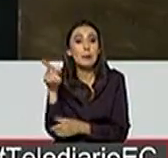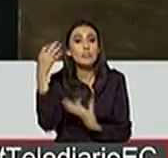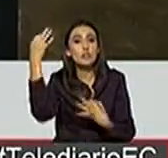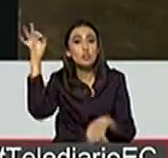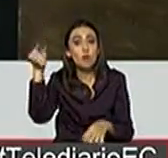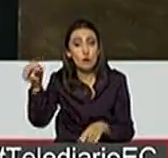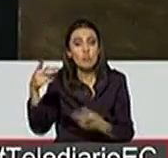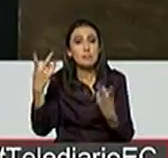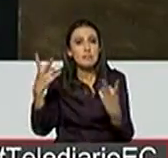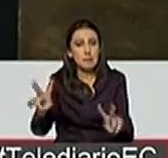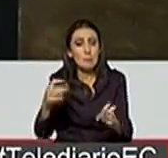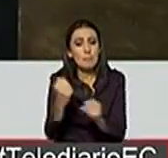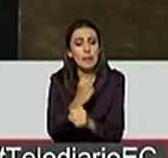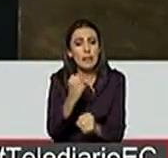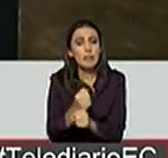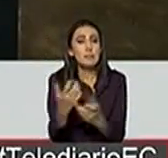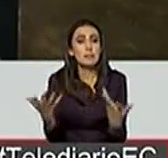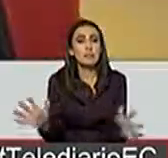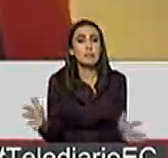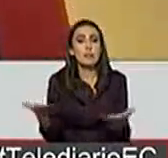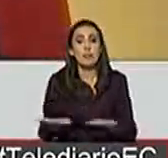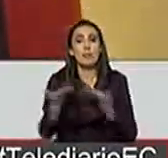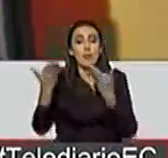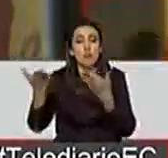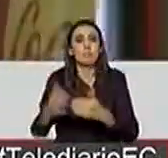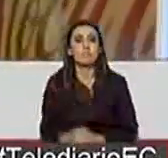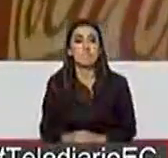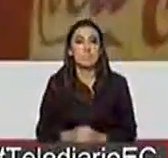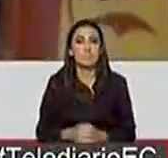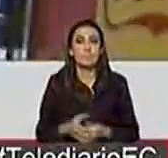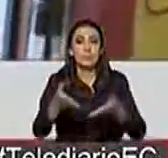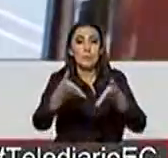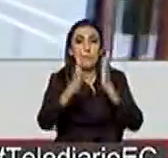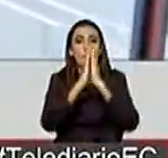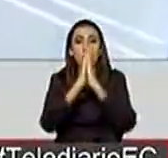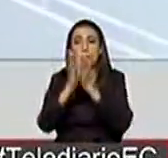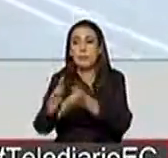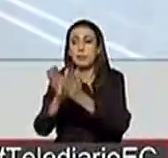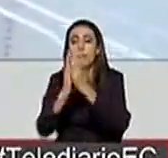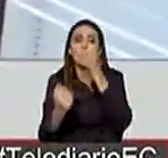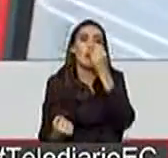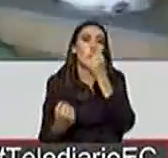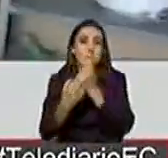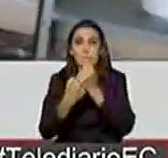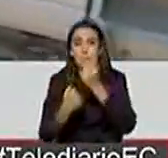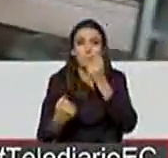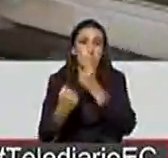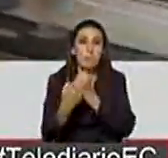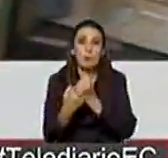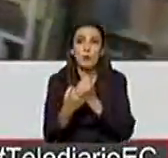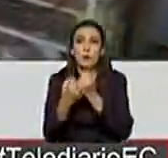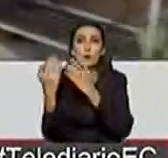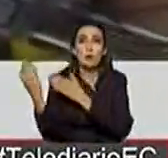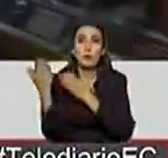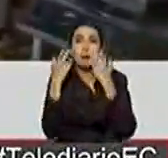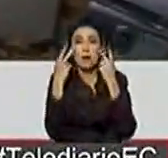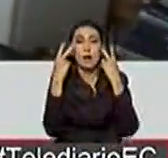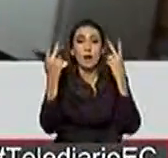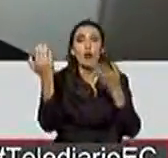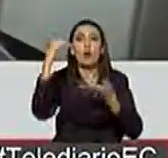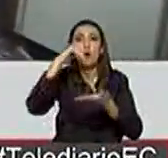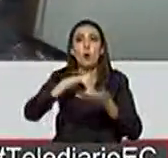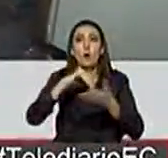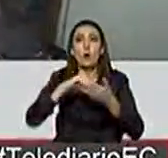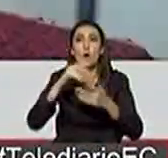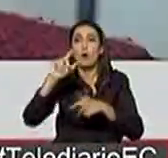ahora ellas también están sin percibir en ningún medio piden apoyo pero a la vez su actual situación económica le impide a sabas que ya su esposo optar